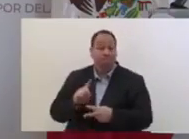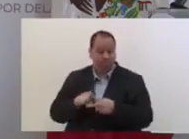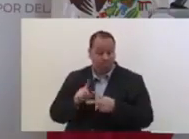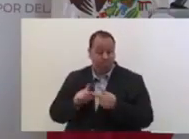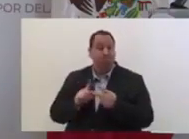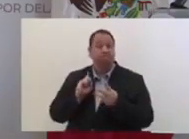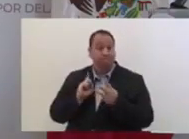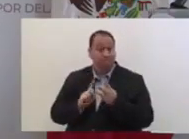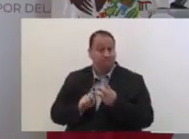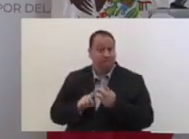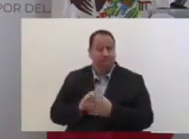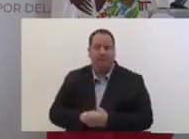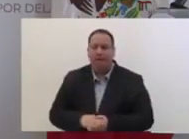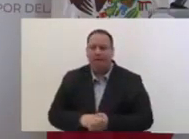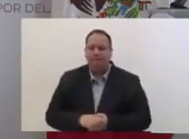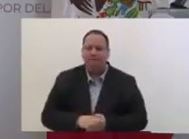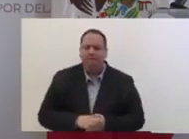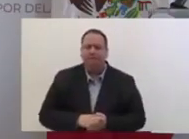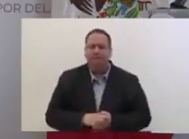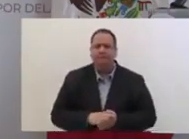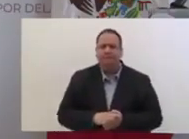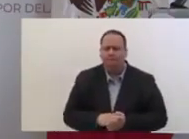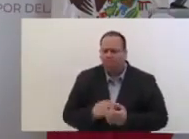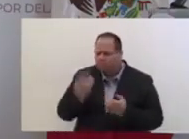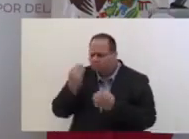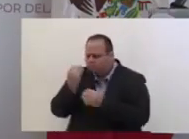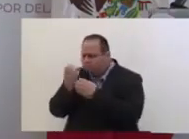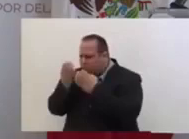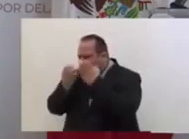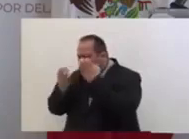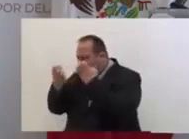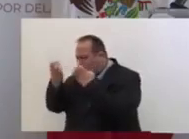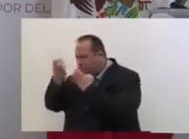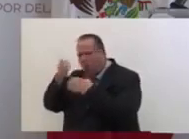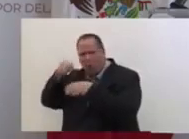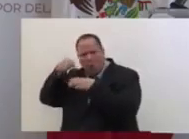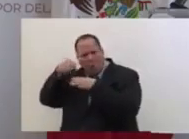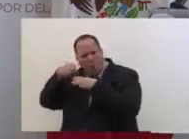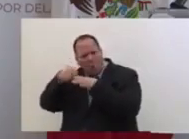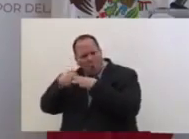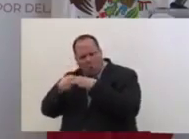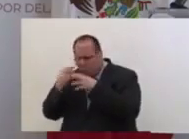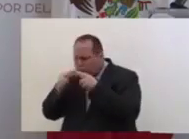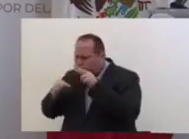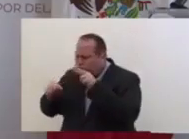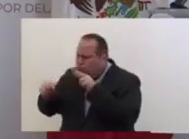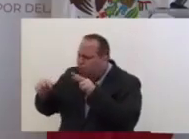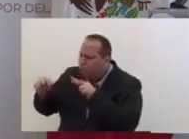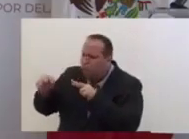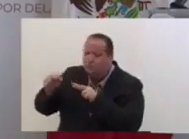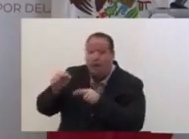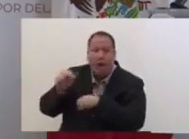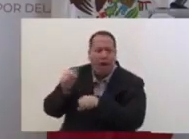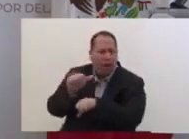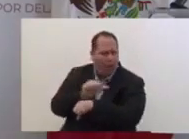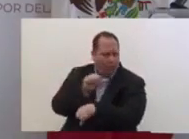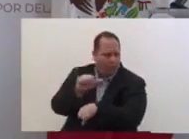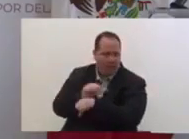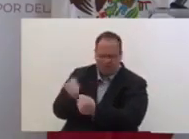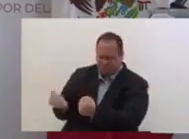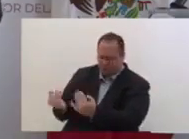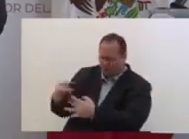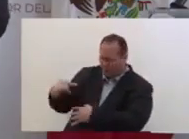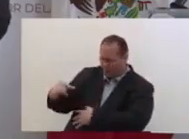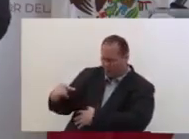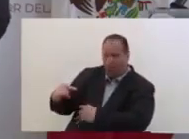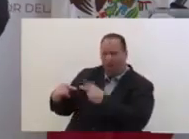Tercero, se hizo un escudriñamiento a profundidad con el vehículo ya incendiado